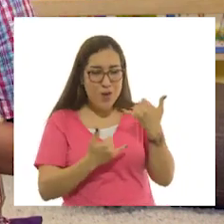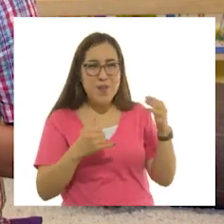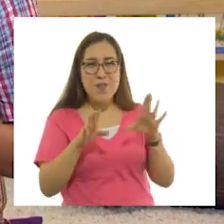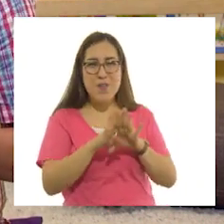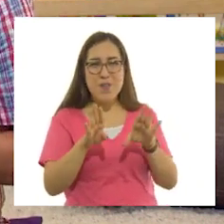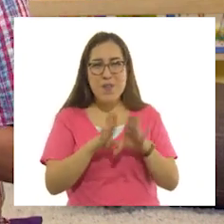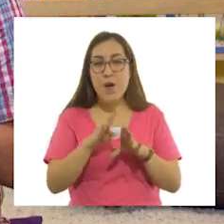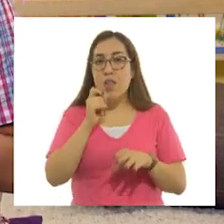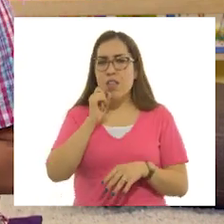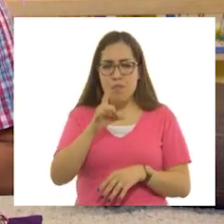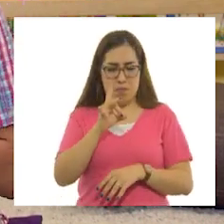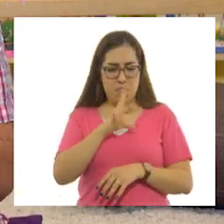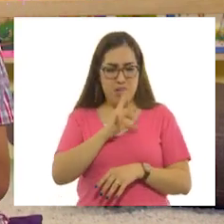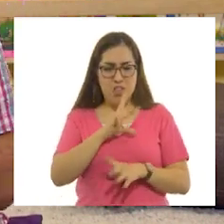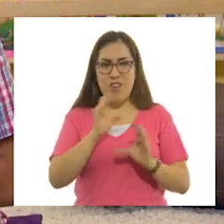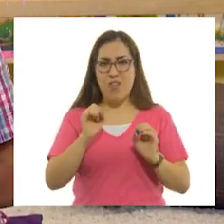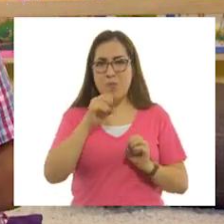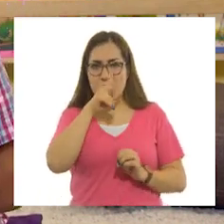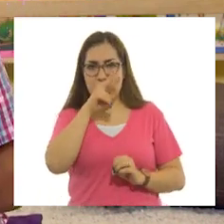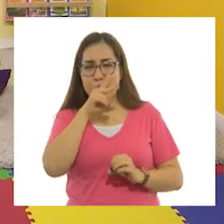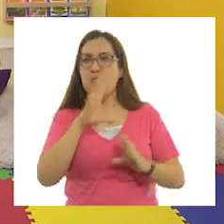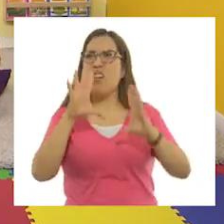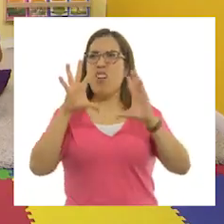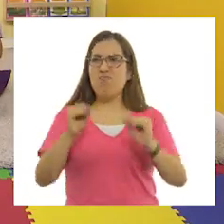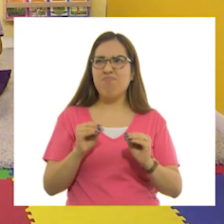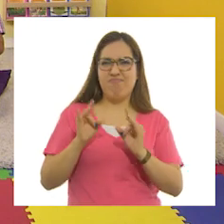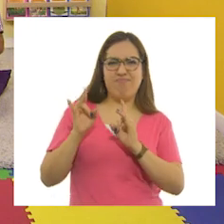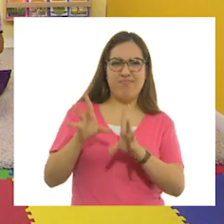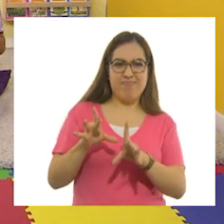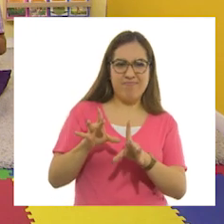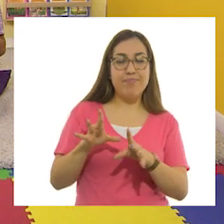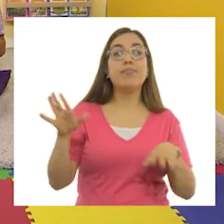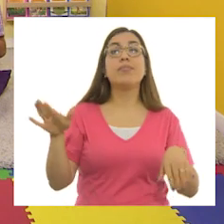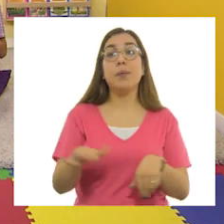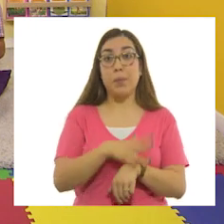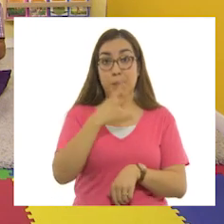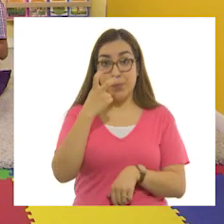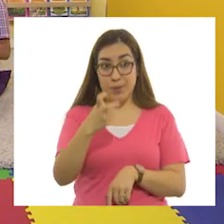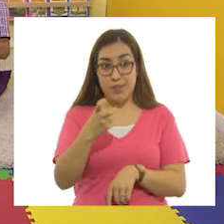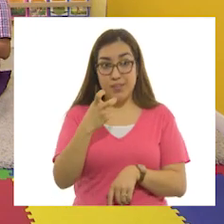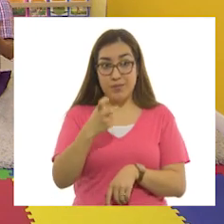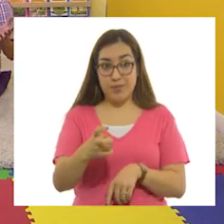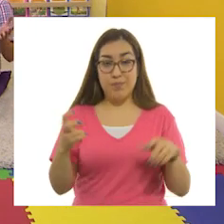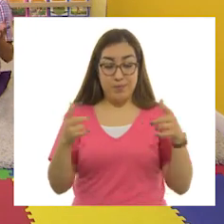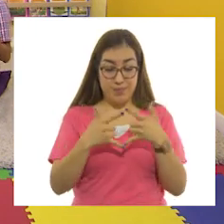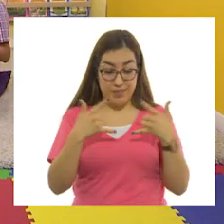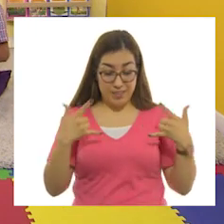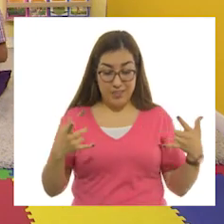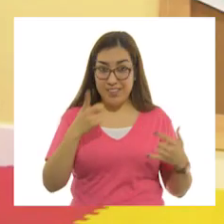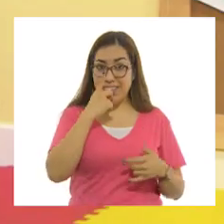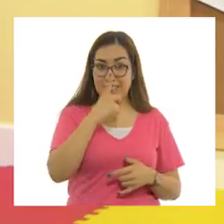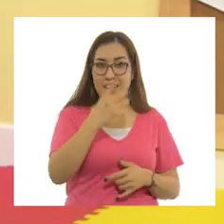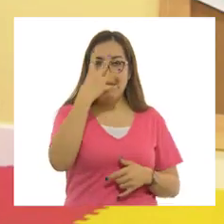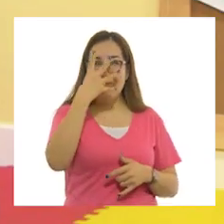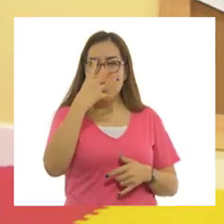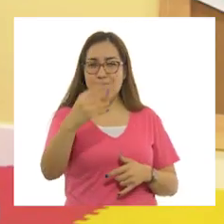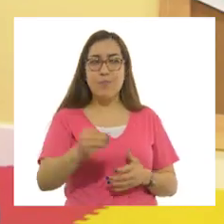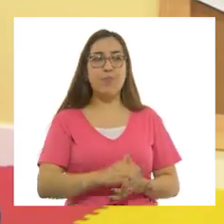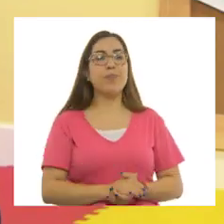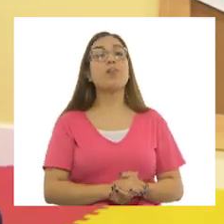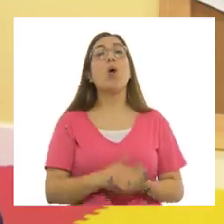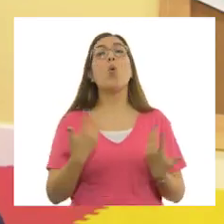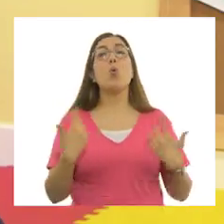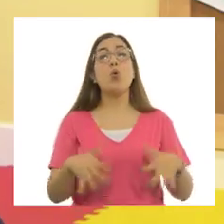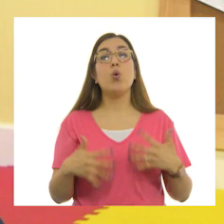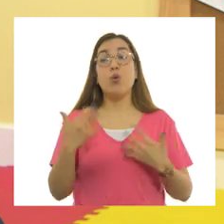desaparecer aquello que quizás les causaba miedo por eso nos piden el cuento del lobo una y otra vez con todo esto